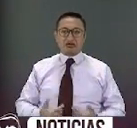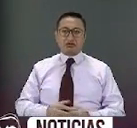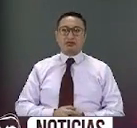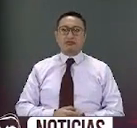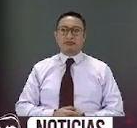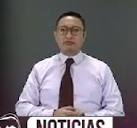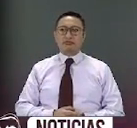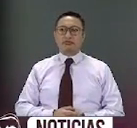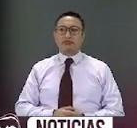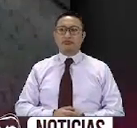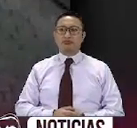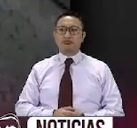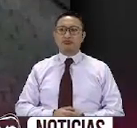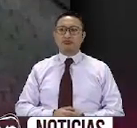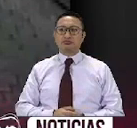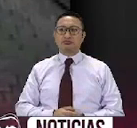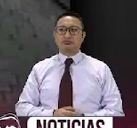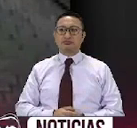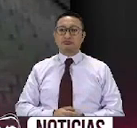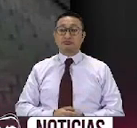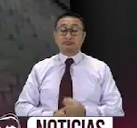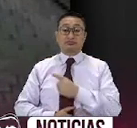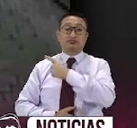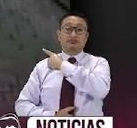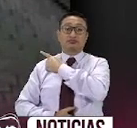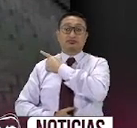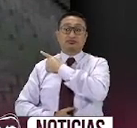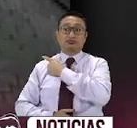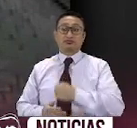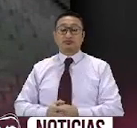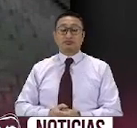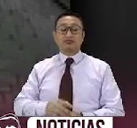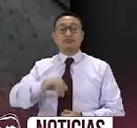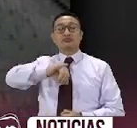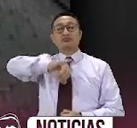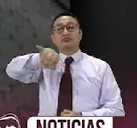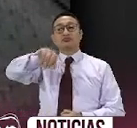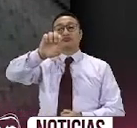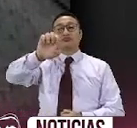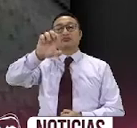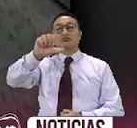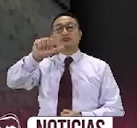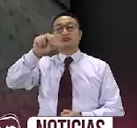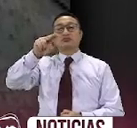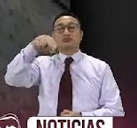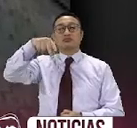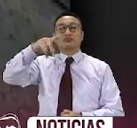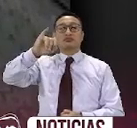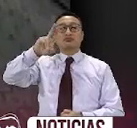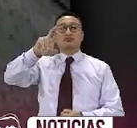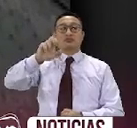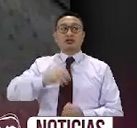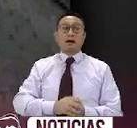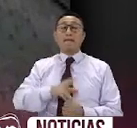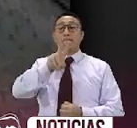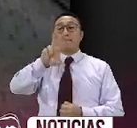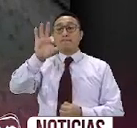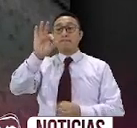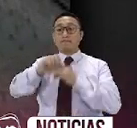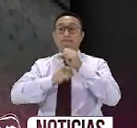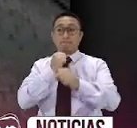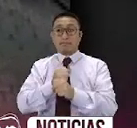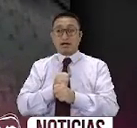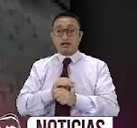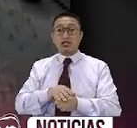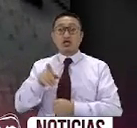y bermuda. Lo escalofriante de todo esto es que Jean-Pierre P., de 29 años, movilizaba el cuerpo sin vida de su propia